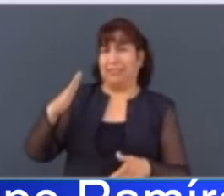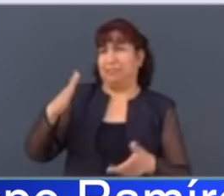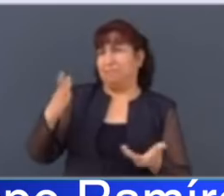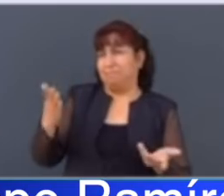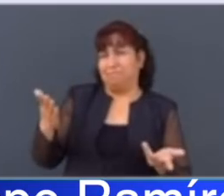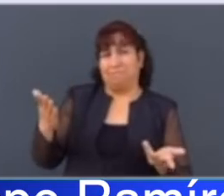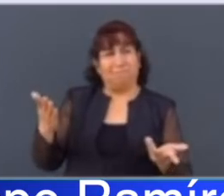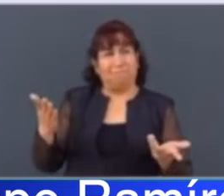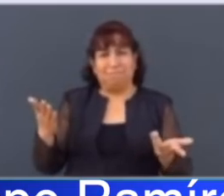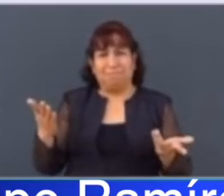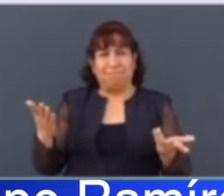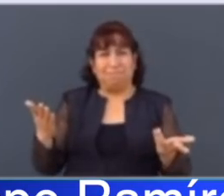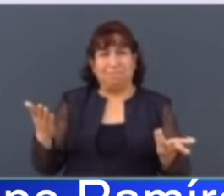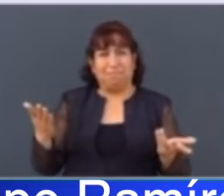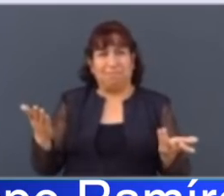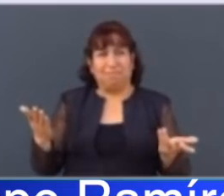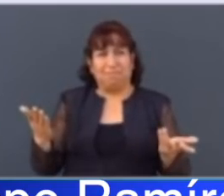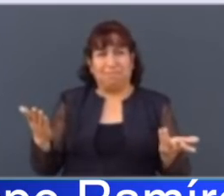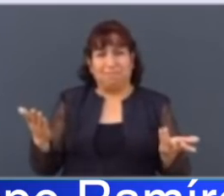que